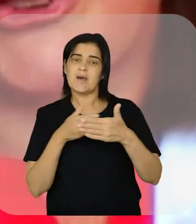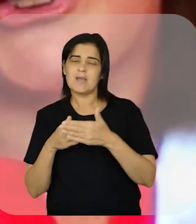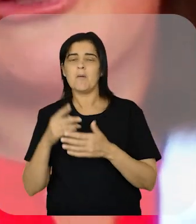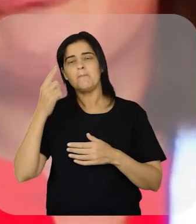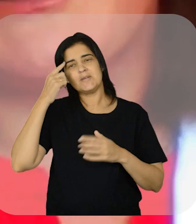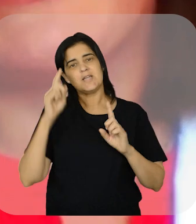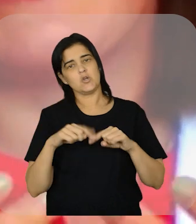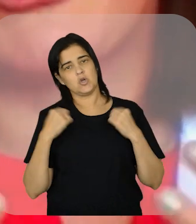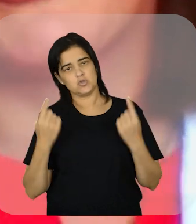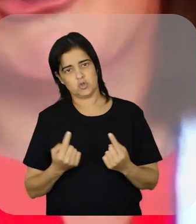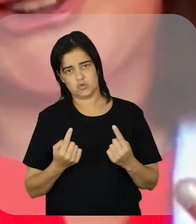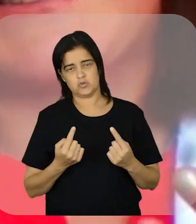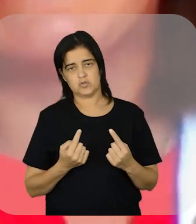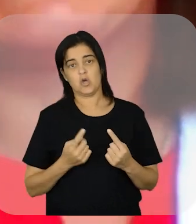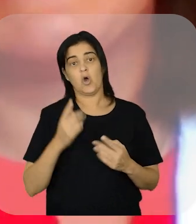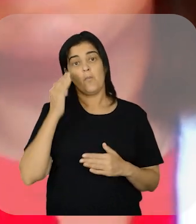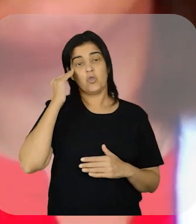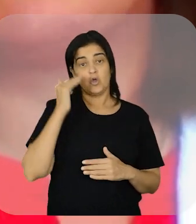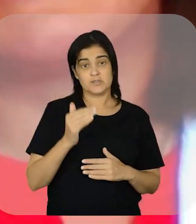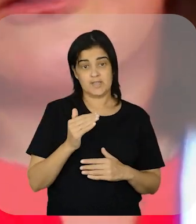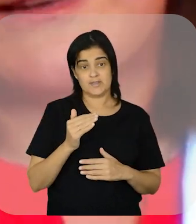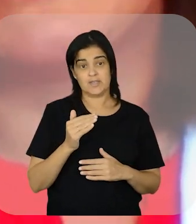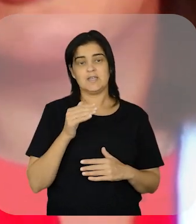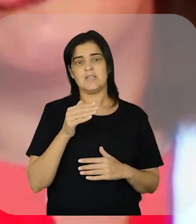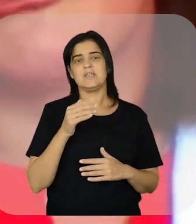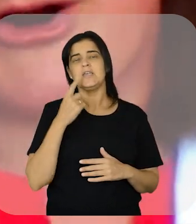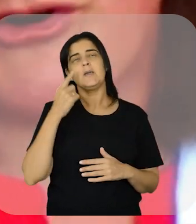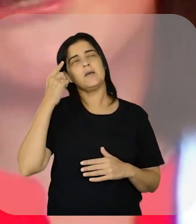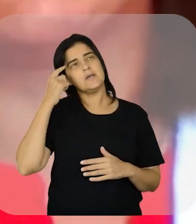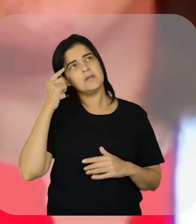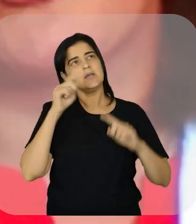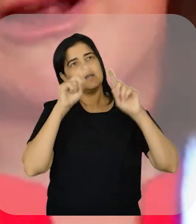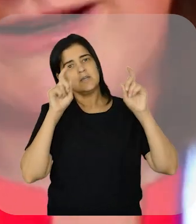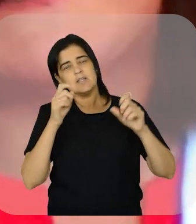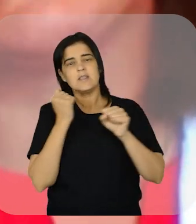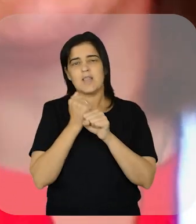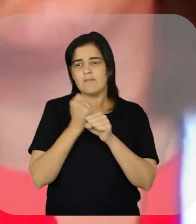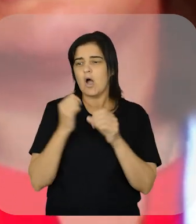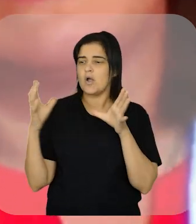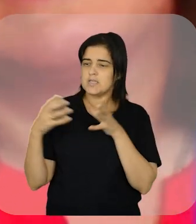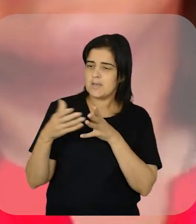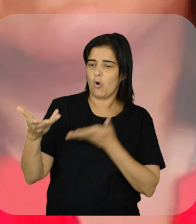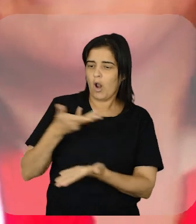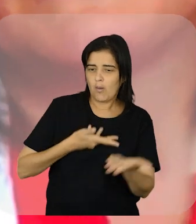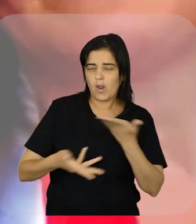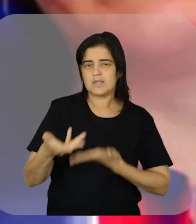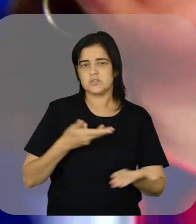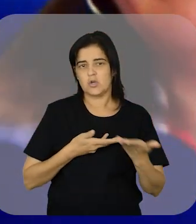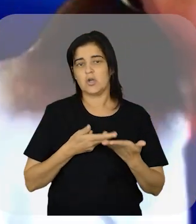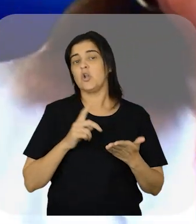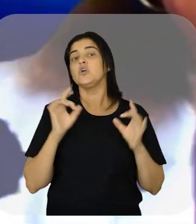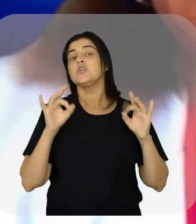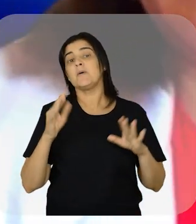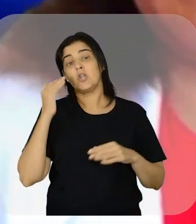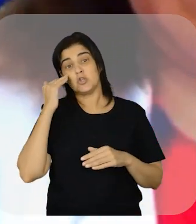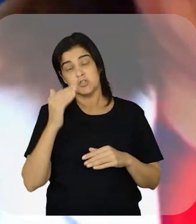pensar nosotros, más como docentes, y esto implica reflexión, trabajo en equipo, colaboración. Claro, y no solo el